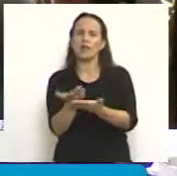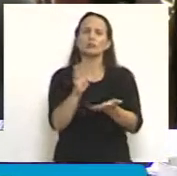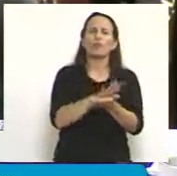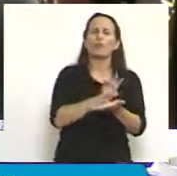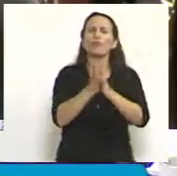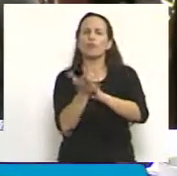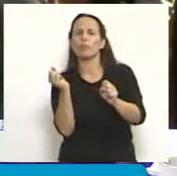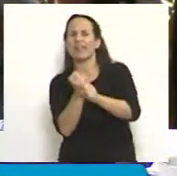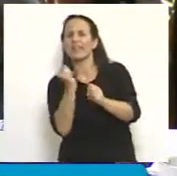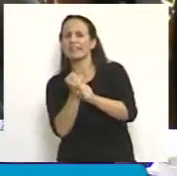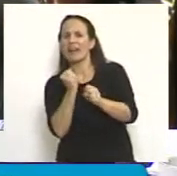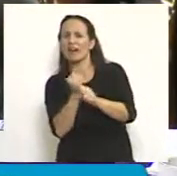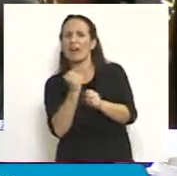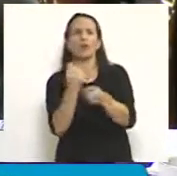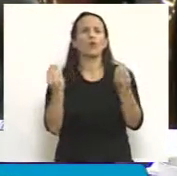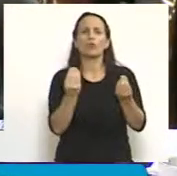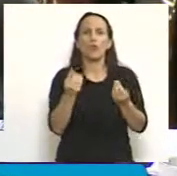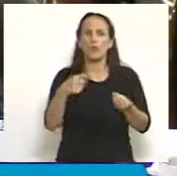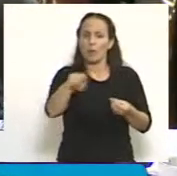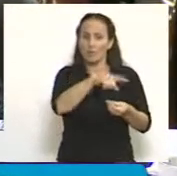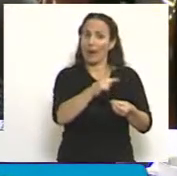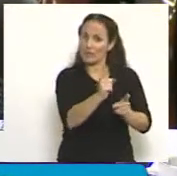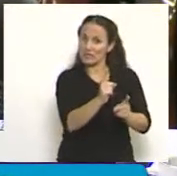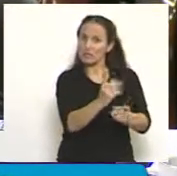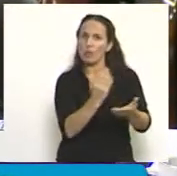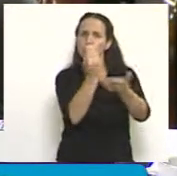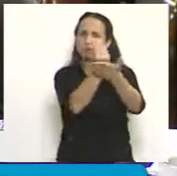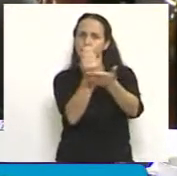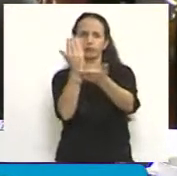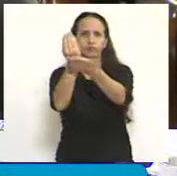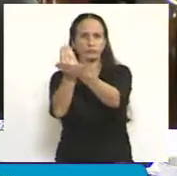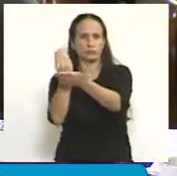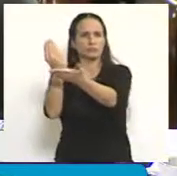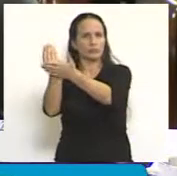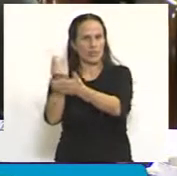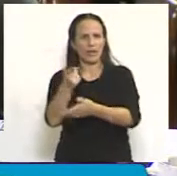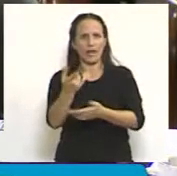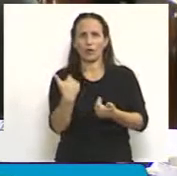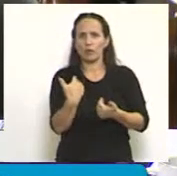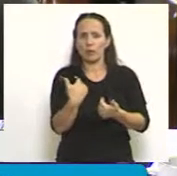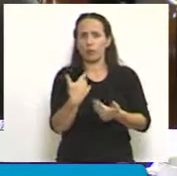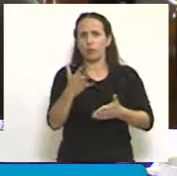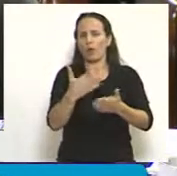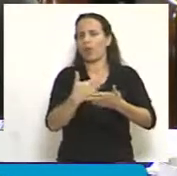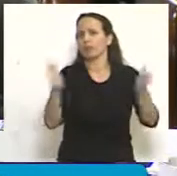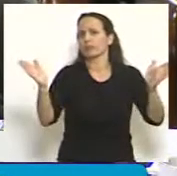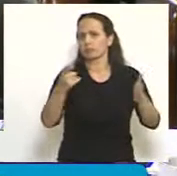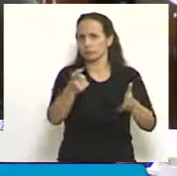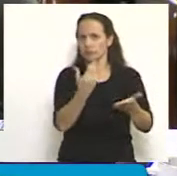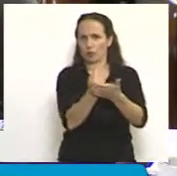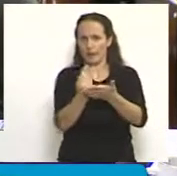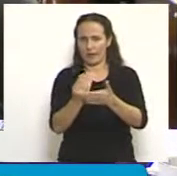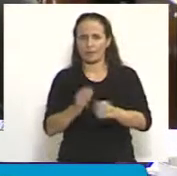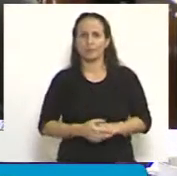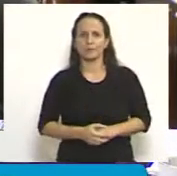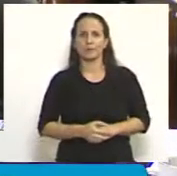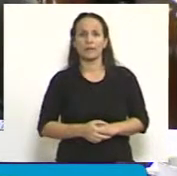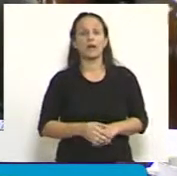con 2/3 de los votos de la Cámara correspondiente, que es el Senado de la Nación en este